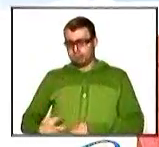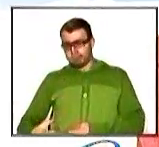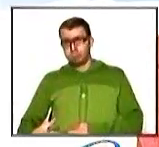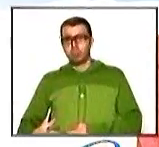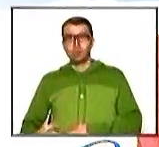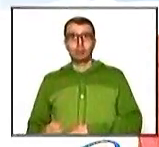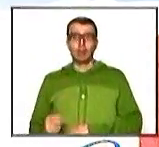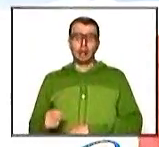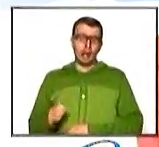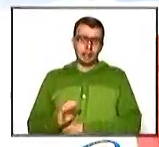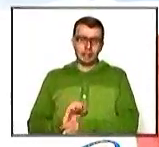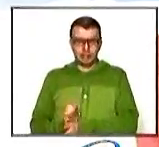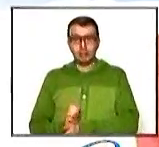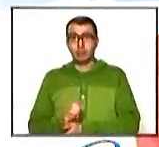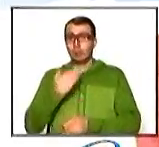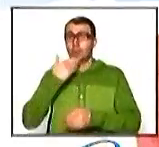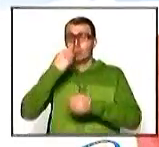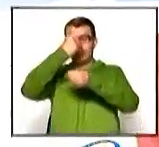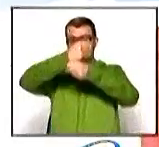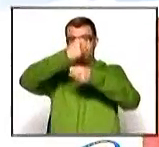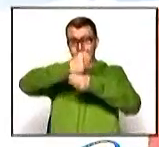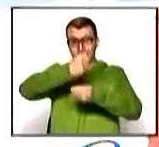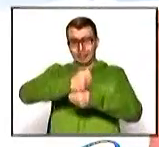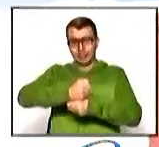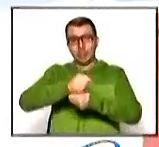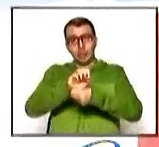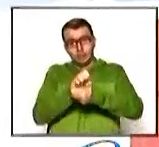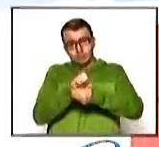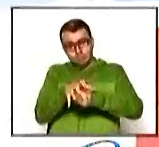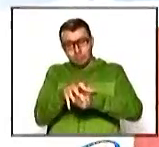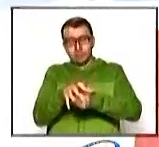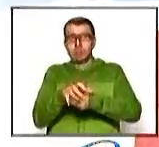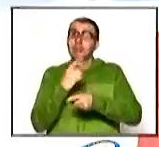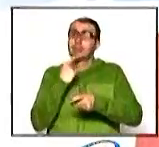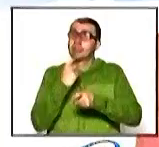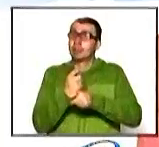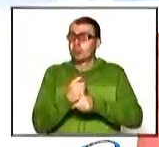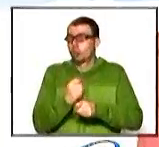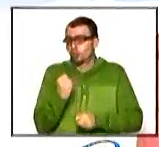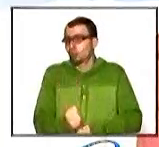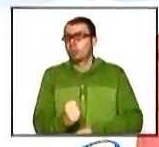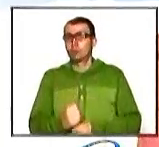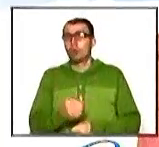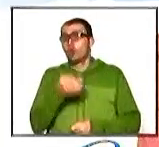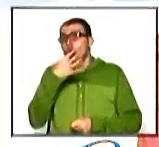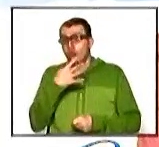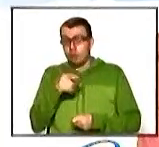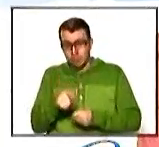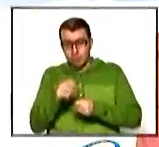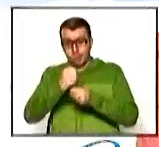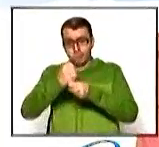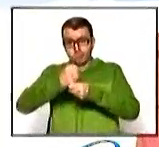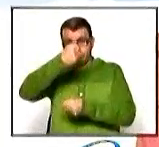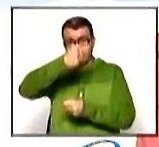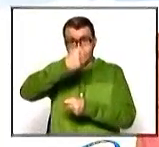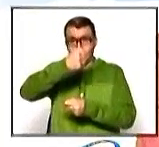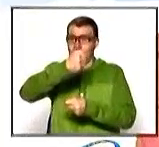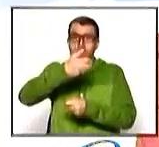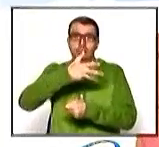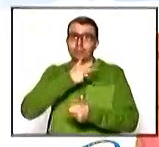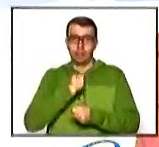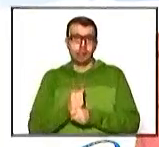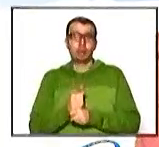machacamiento, pues ningún analgésico va a enderezar un hueso. Por eso nosotros hacemos quiropraxia, que es un